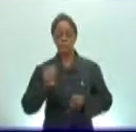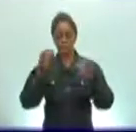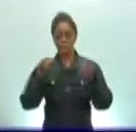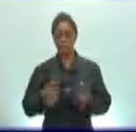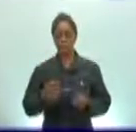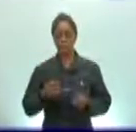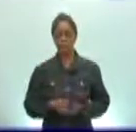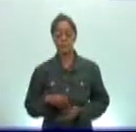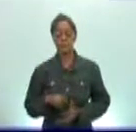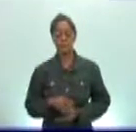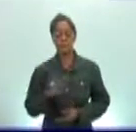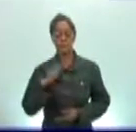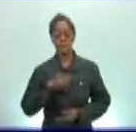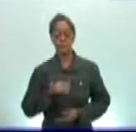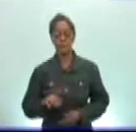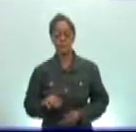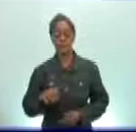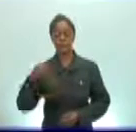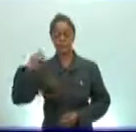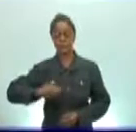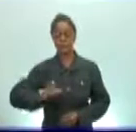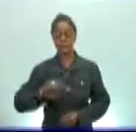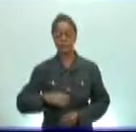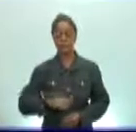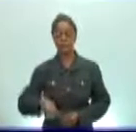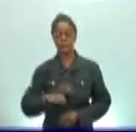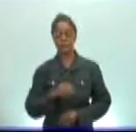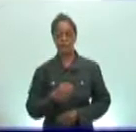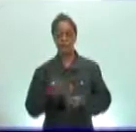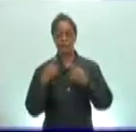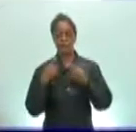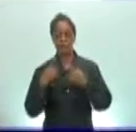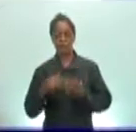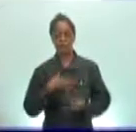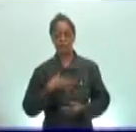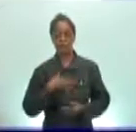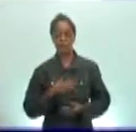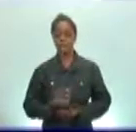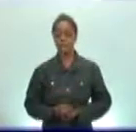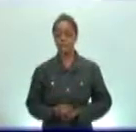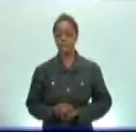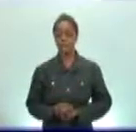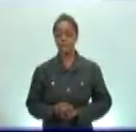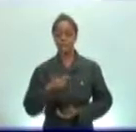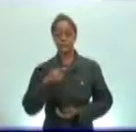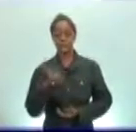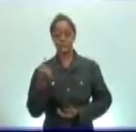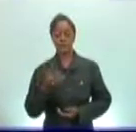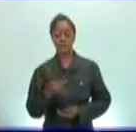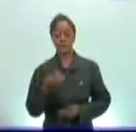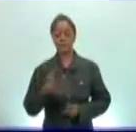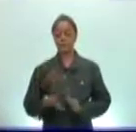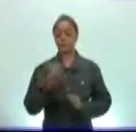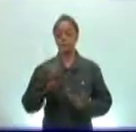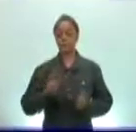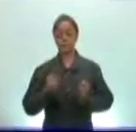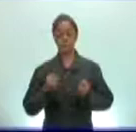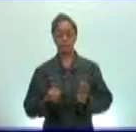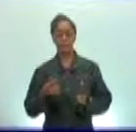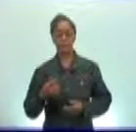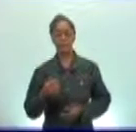decisiva y su espíritu de justicia ante los intereses personales. Es un paradigma de